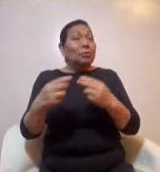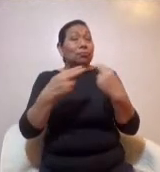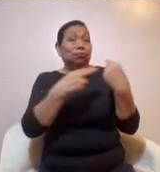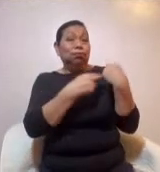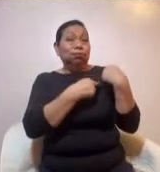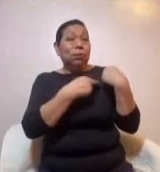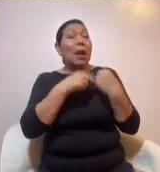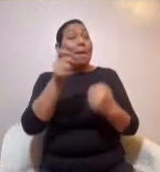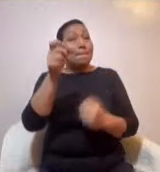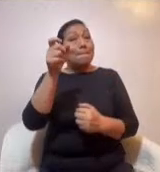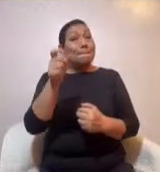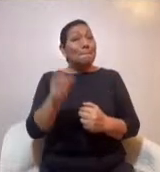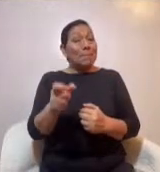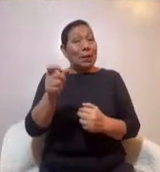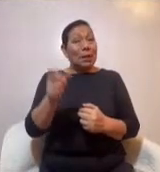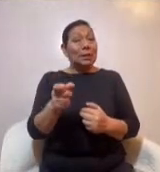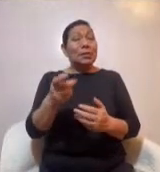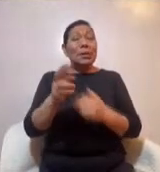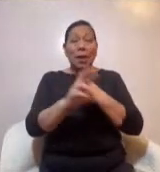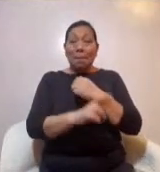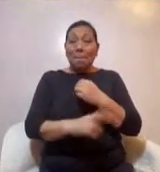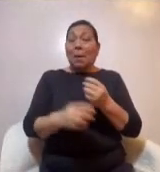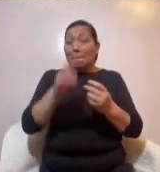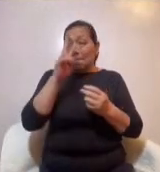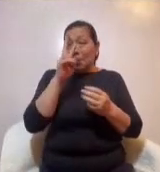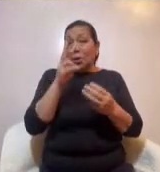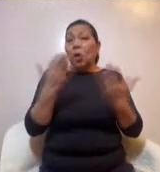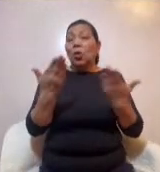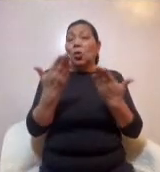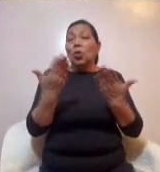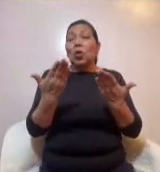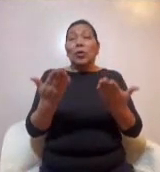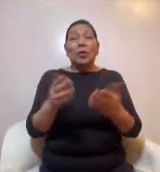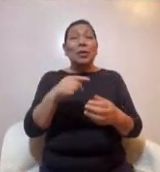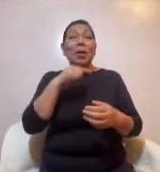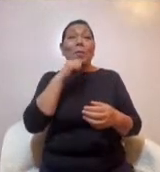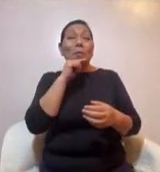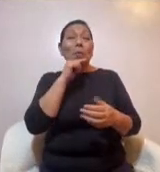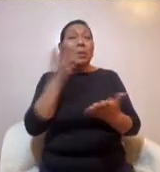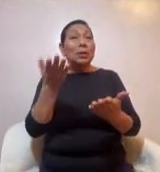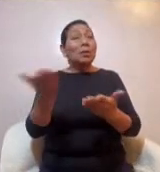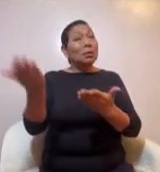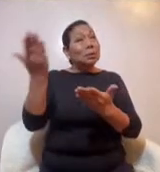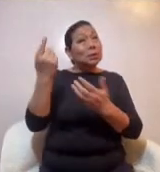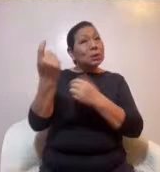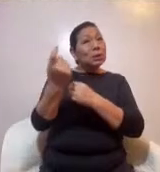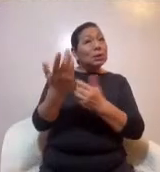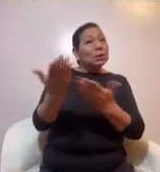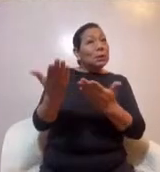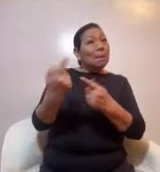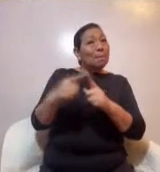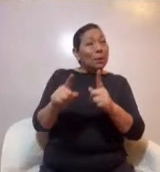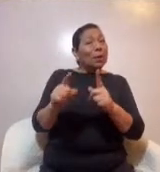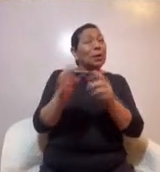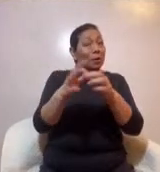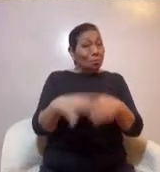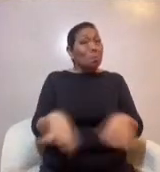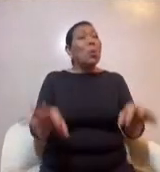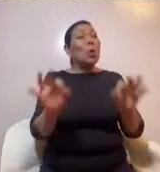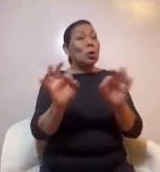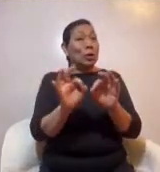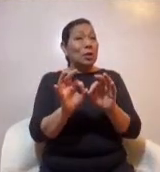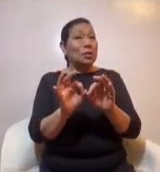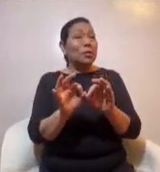es la salida obligatoria de la persona del país, ¿no? De Perú, donde esta mujer extranjera estaba residiendo, ¿no? Que debido a